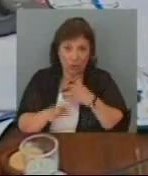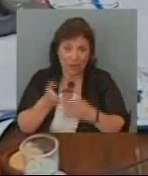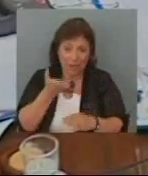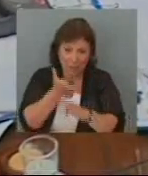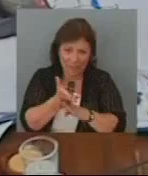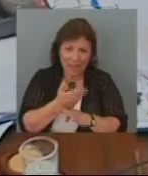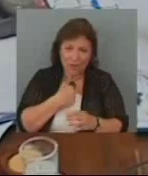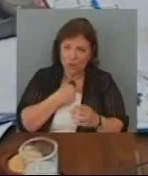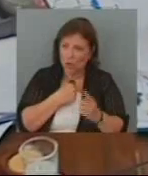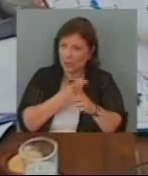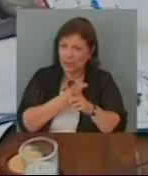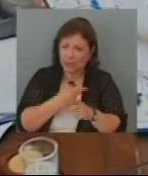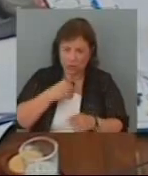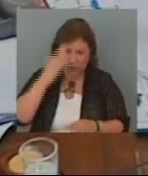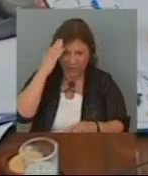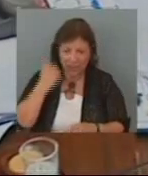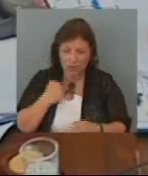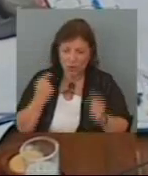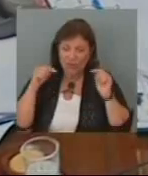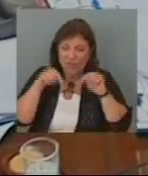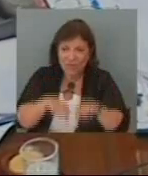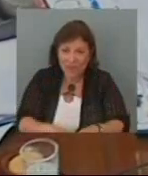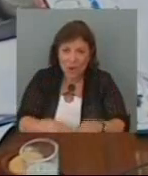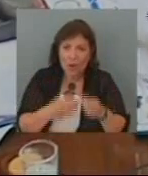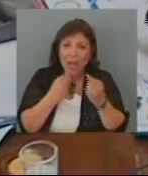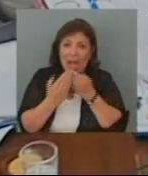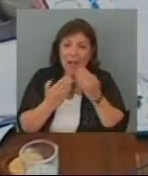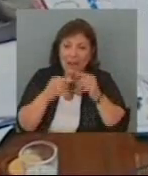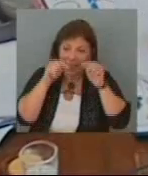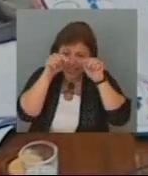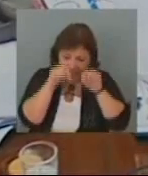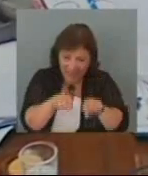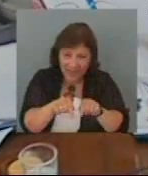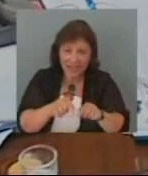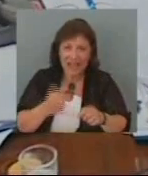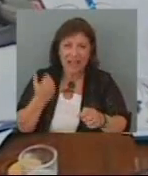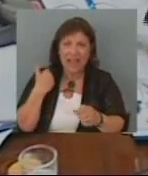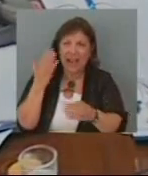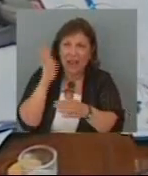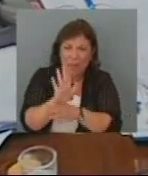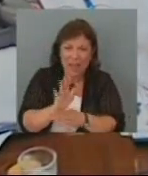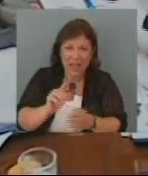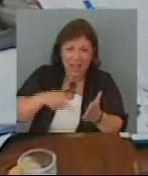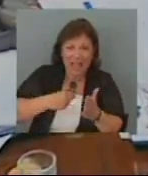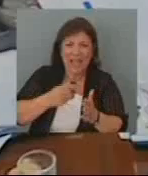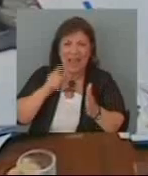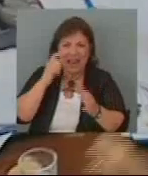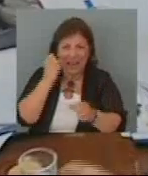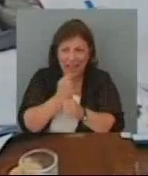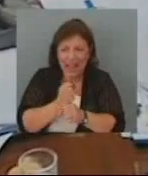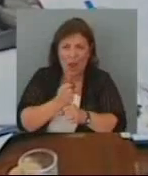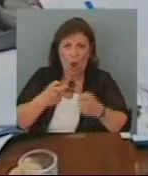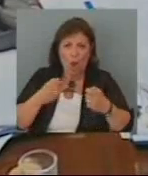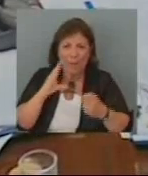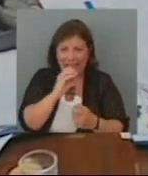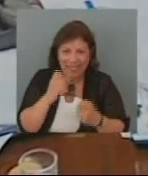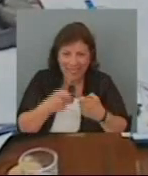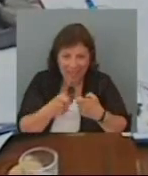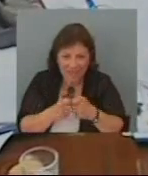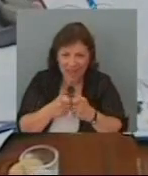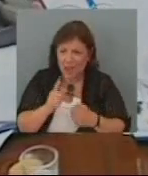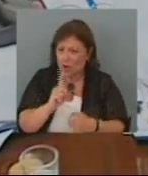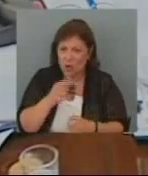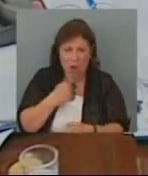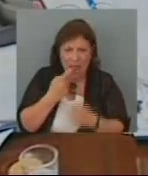sé. Y hoy vinimos acá a hablar de eso. Vinimos a hablar del aval, del fallo, de la ley, de los trabajadores, de la cooperativa. No vinimos a hablar de